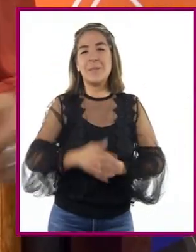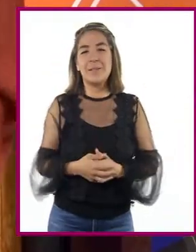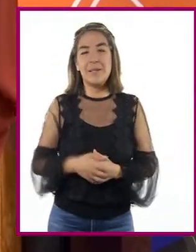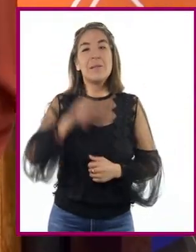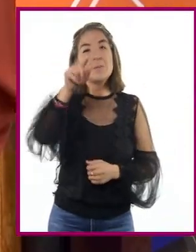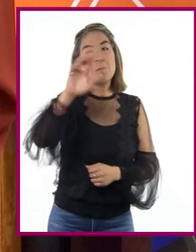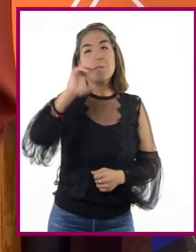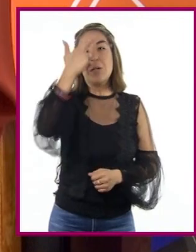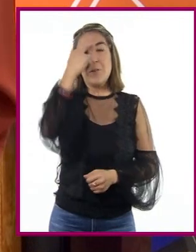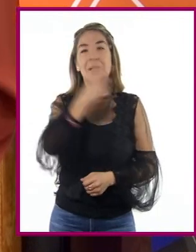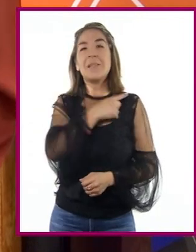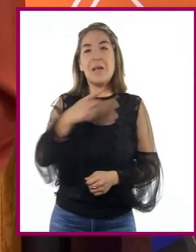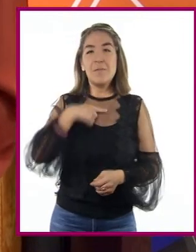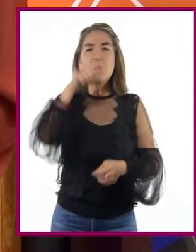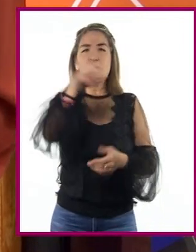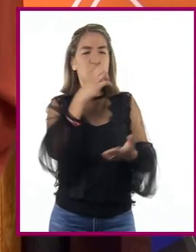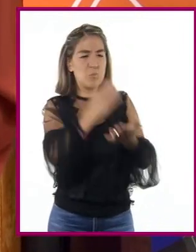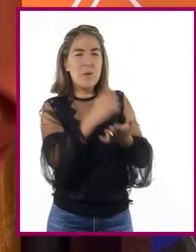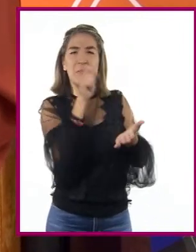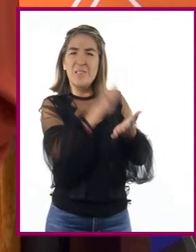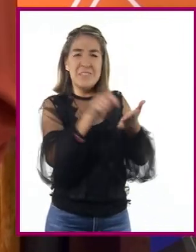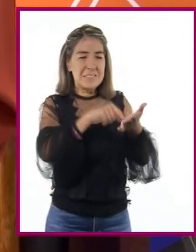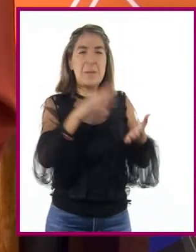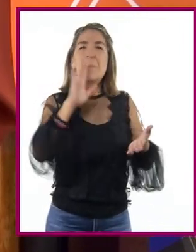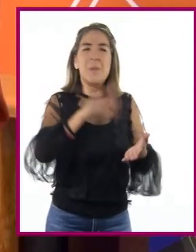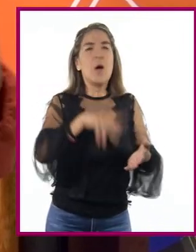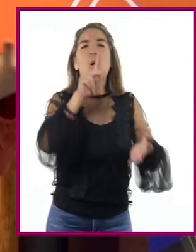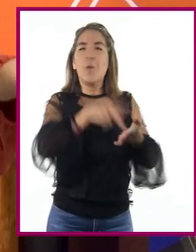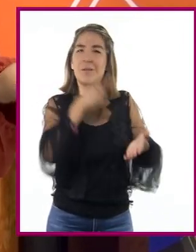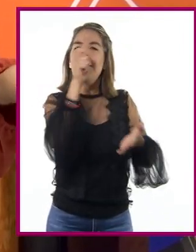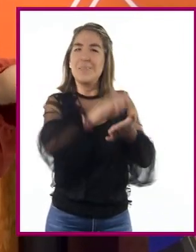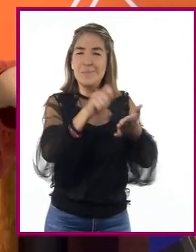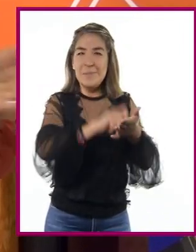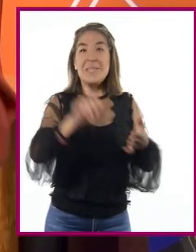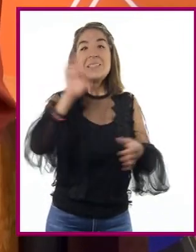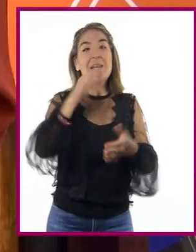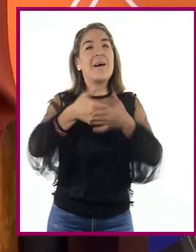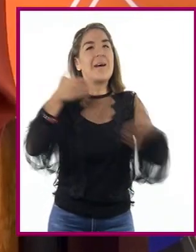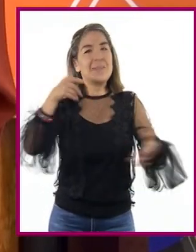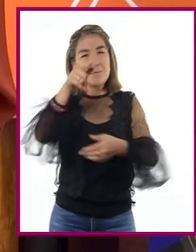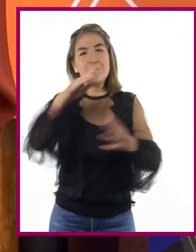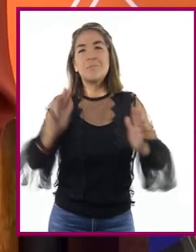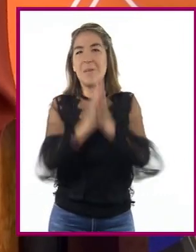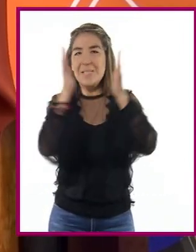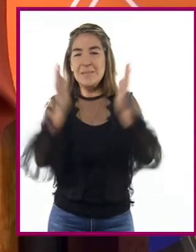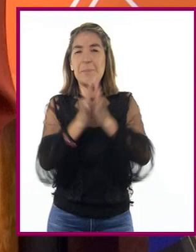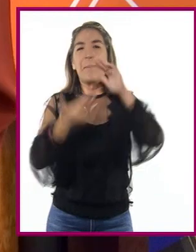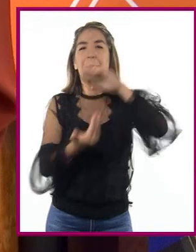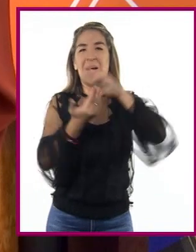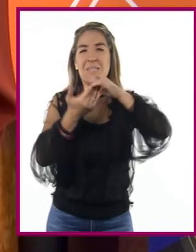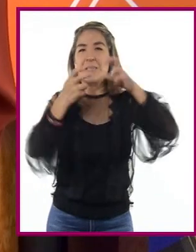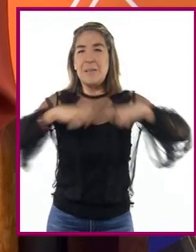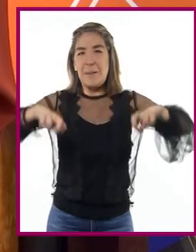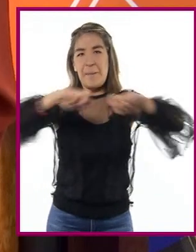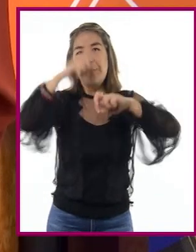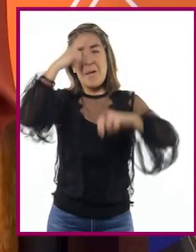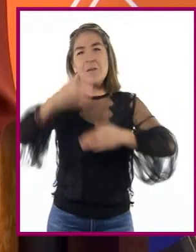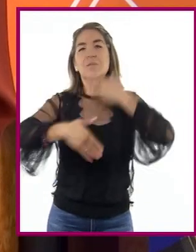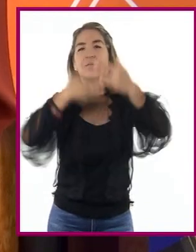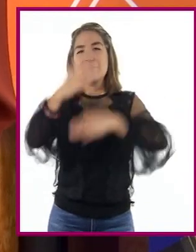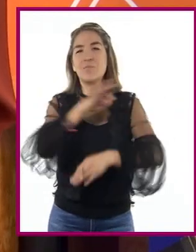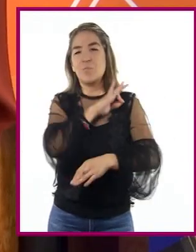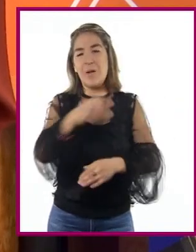Recuerden revisar y corregir sus notas antes de participar en una mesa redonda. Ellas les ayudarán a desarrollar